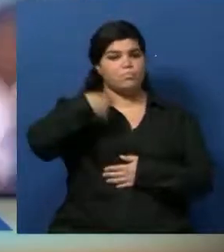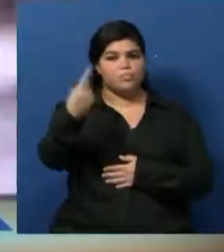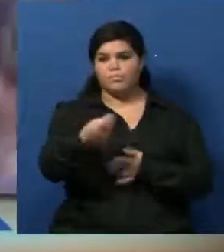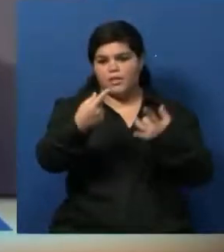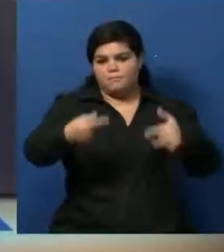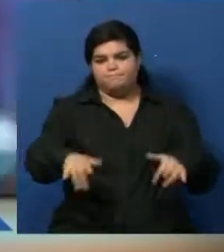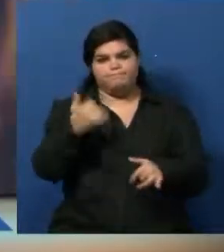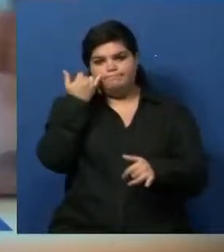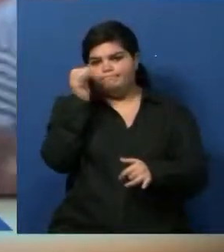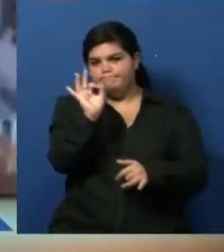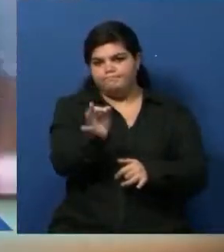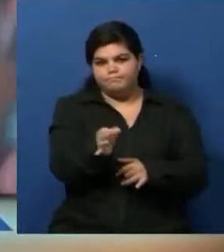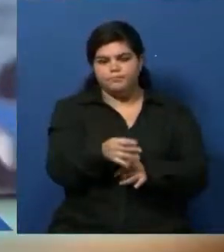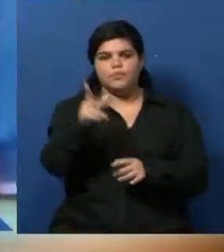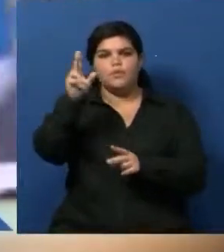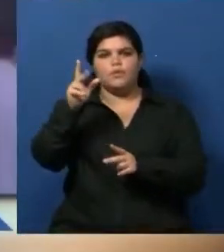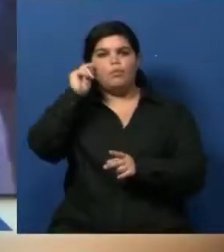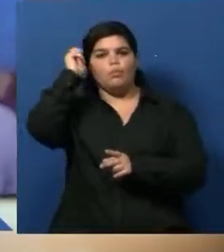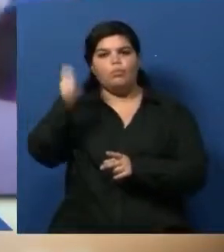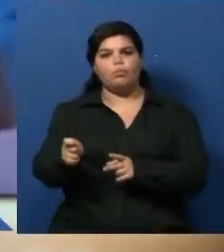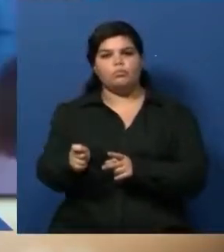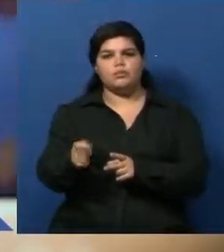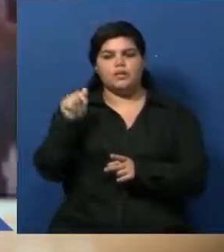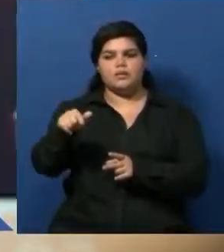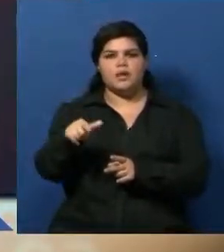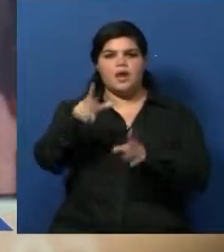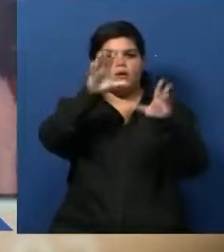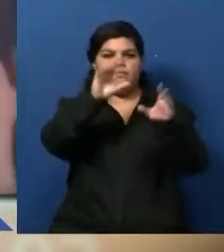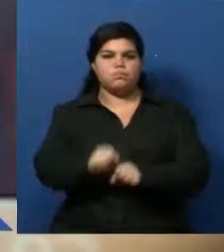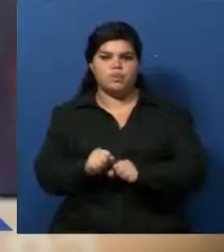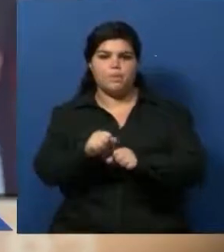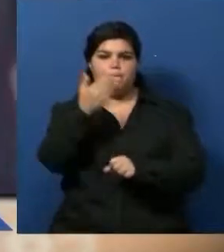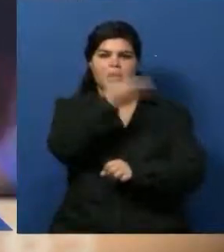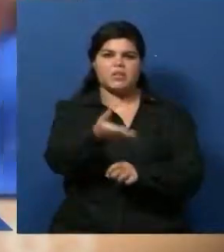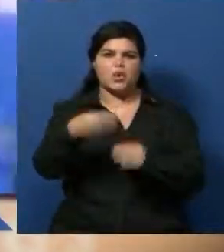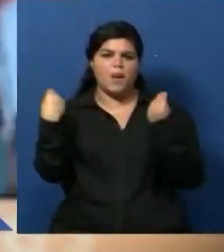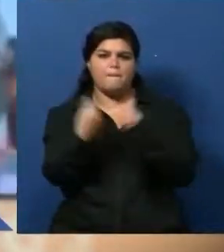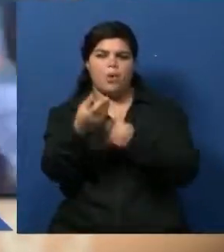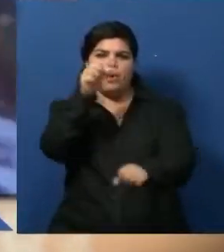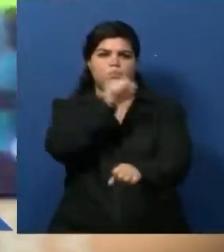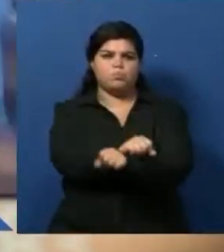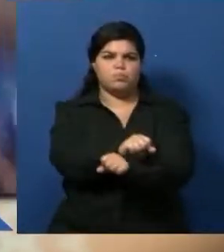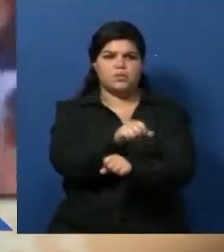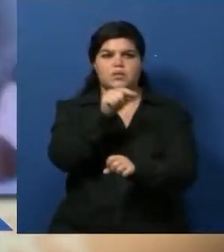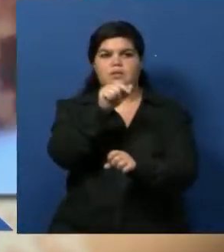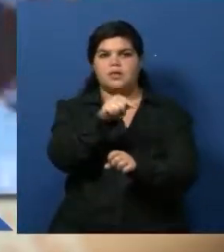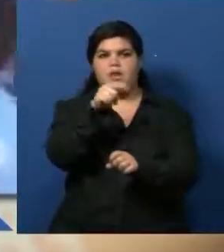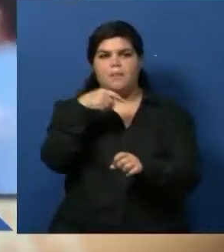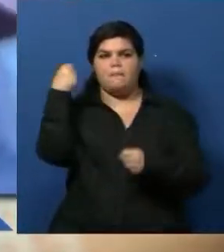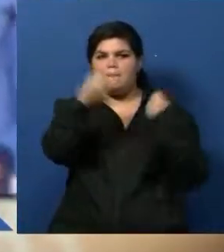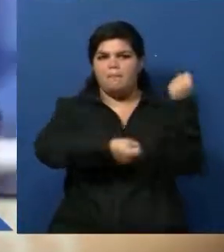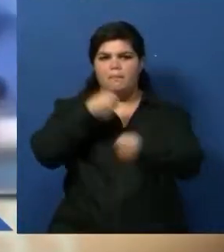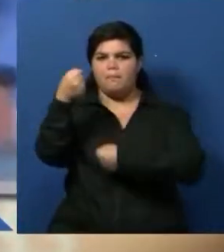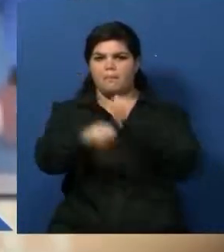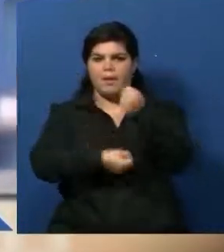demás, la justicia que actúa de oficio, que detiene a varias personas que le fueron pegando a este chico